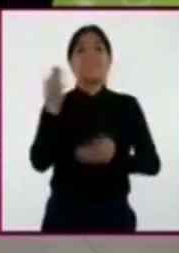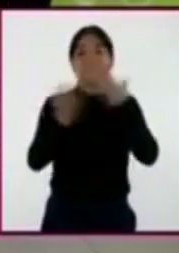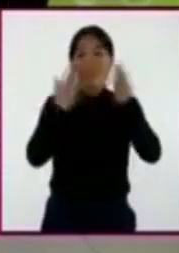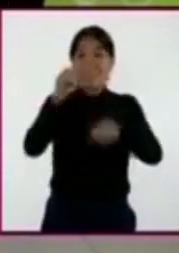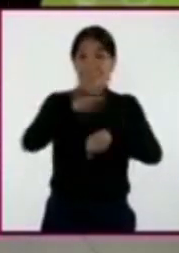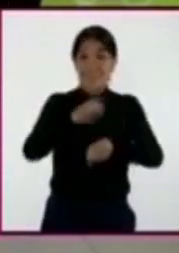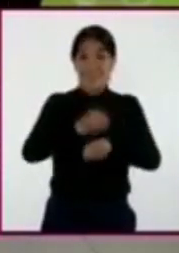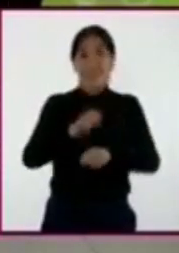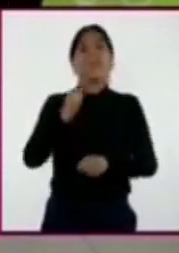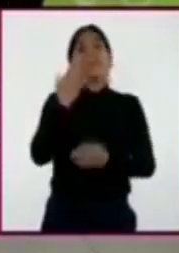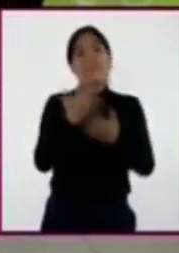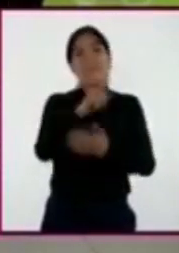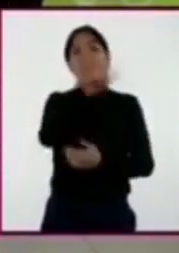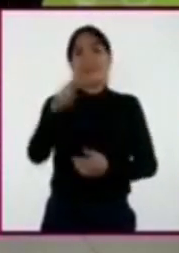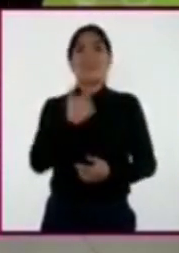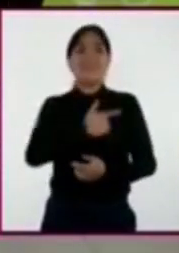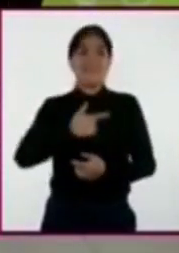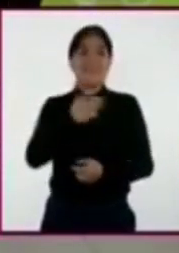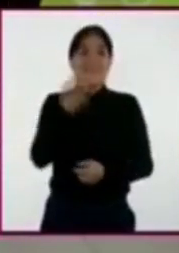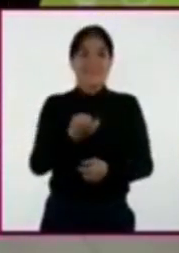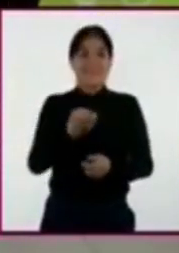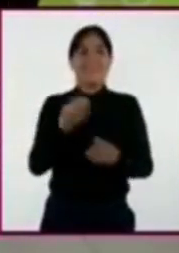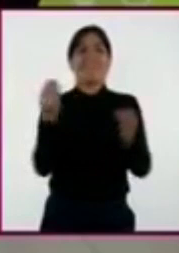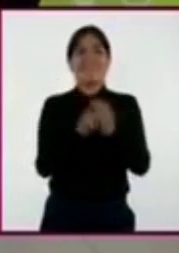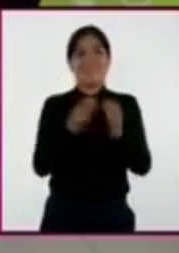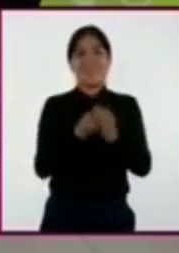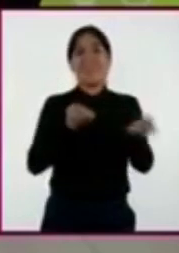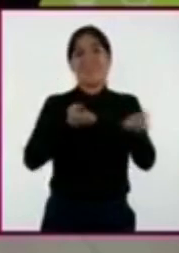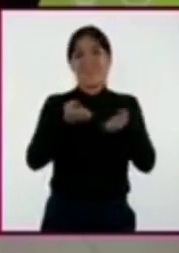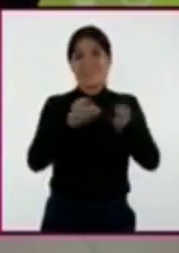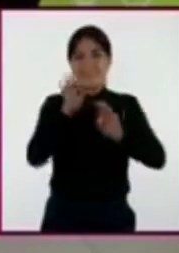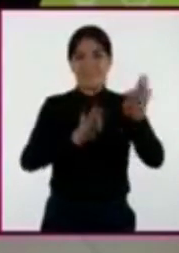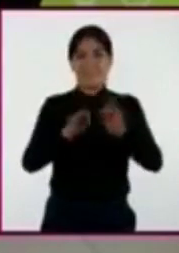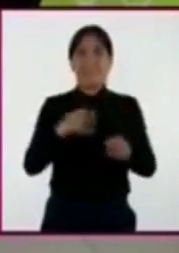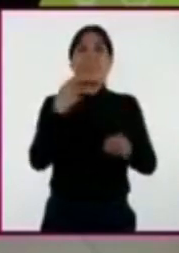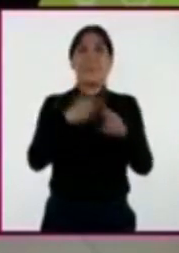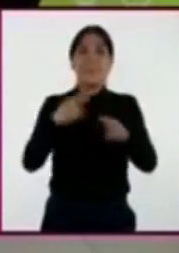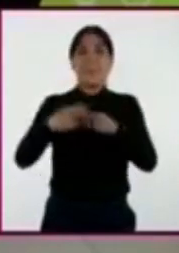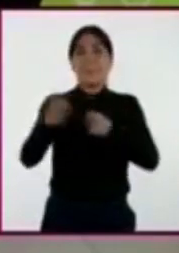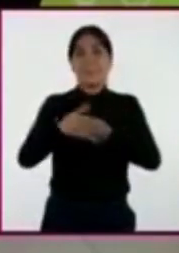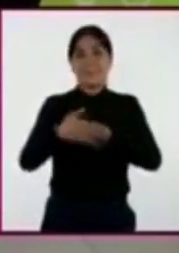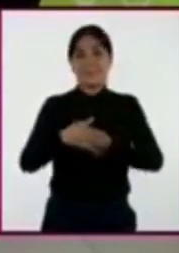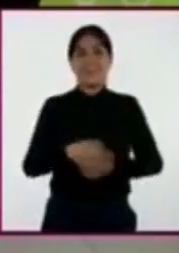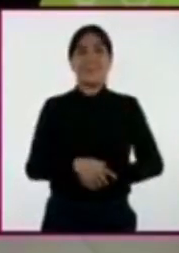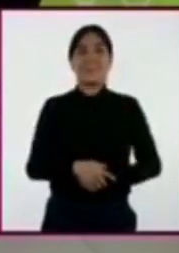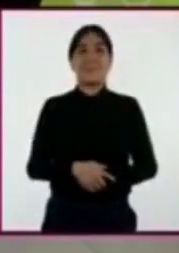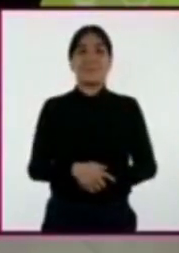secundaria, esperamos que hayan disfrutado de esta sesión de educación física. ¡Hasta la próxima!